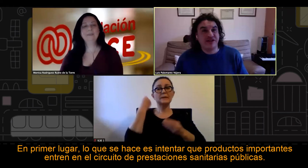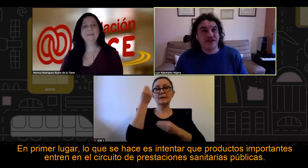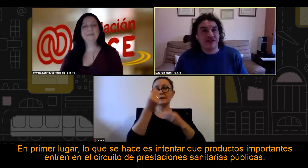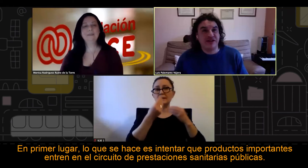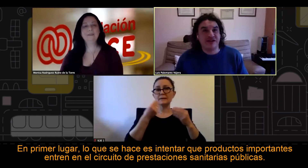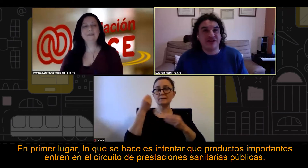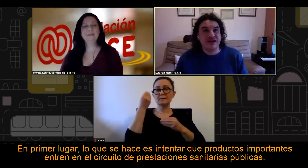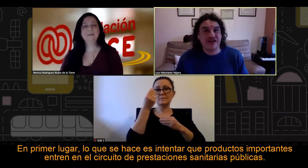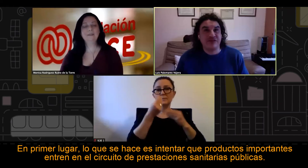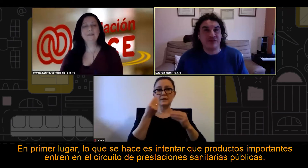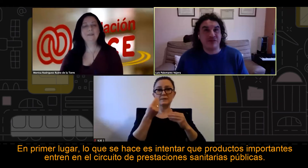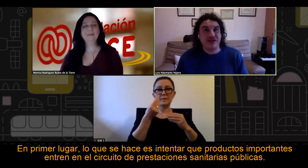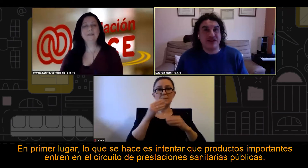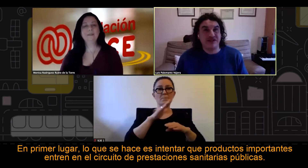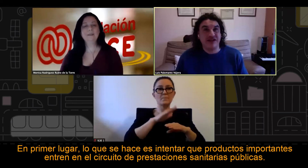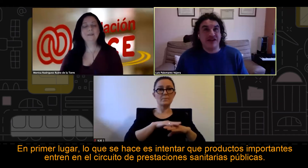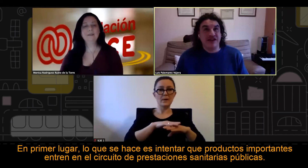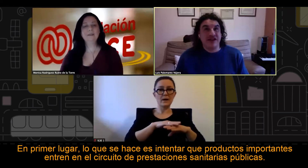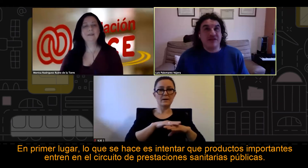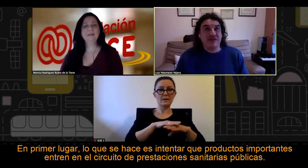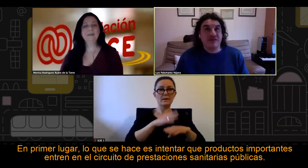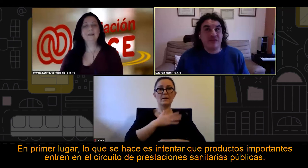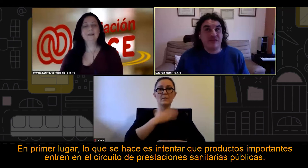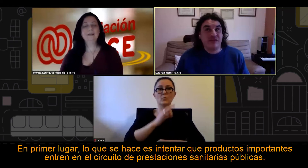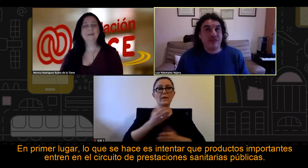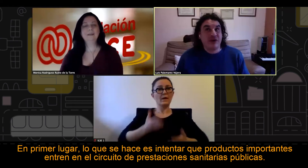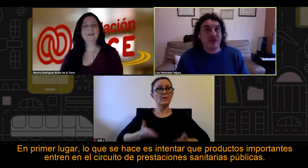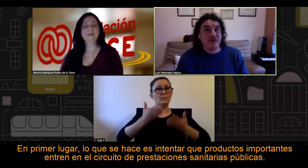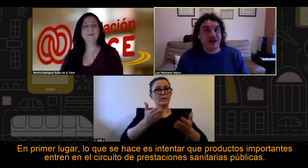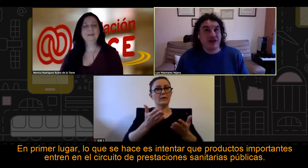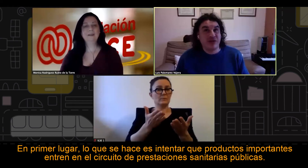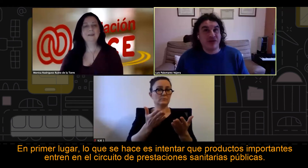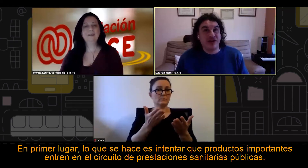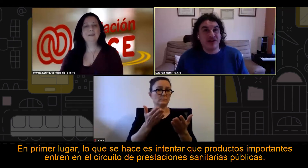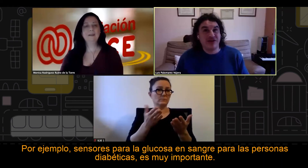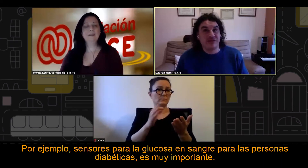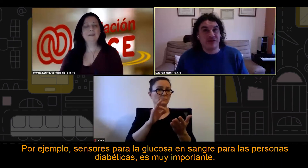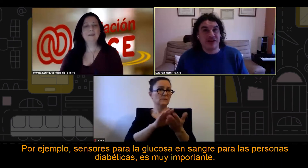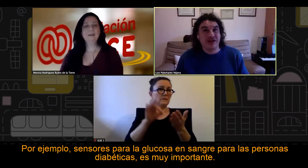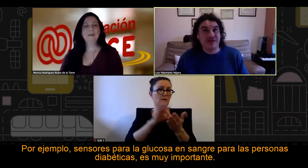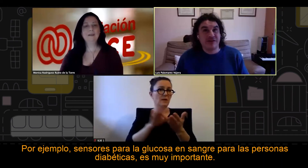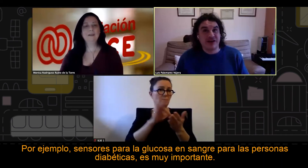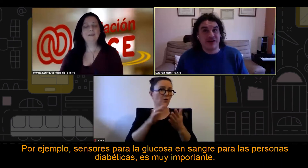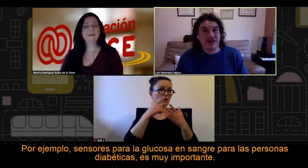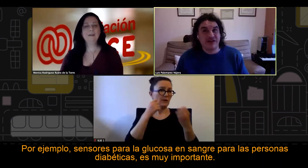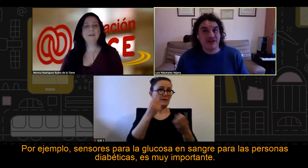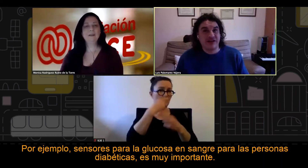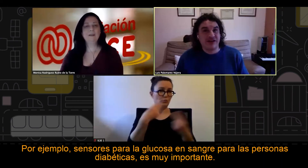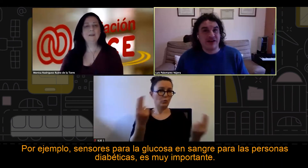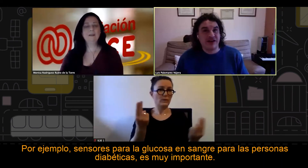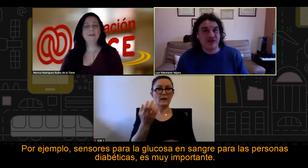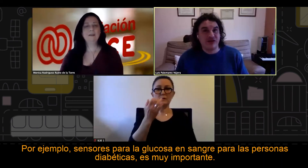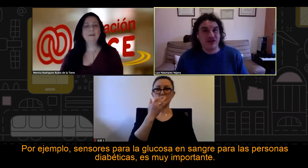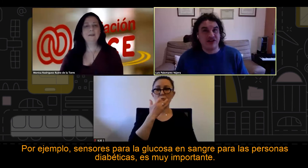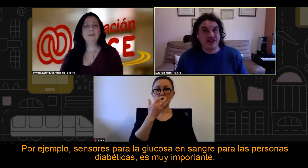prestaciones sanitarias públicas. Bueno, pues por ejemplo, sensores para